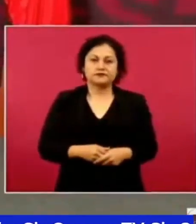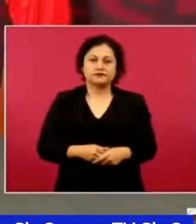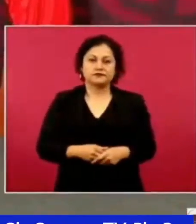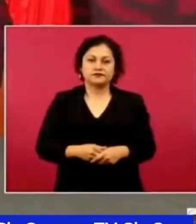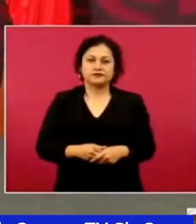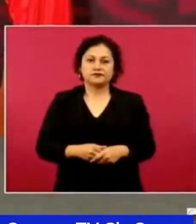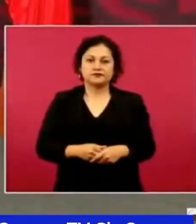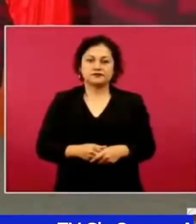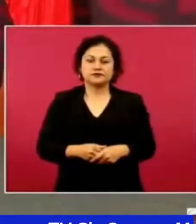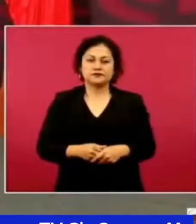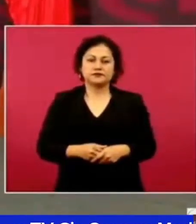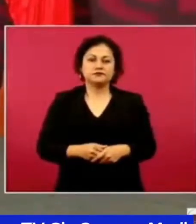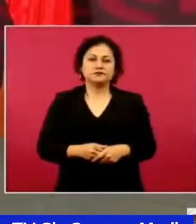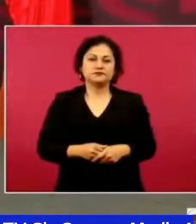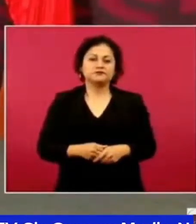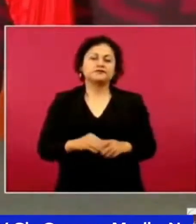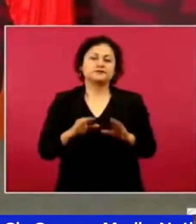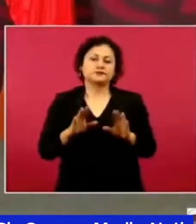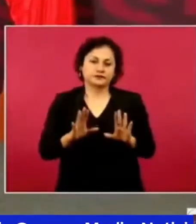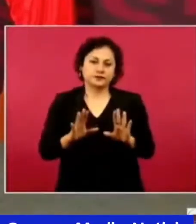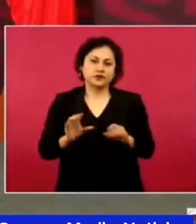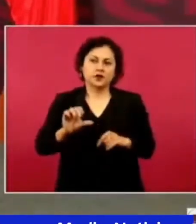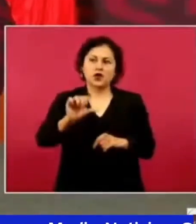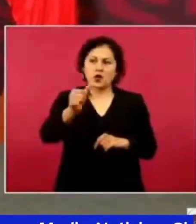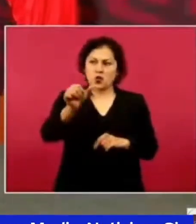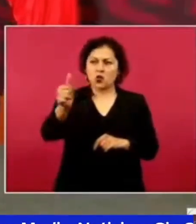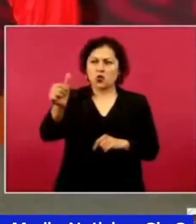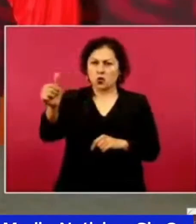De acuerdo con otros, a lo mejor